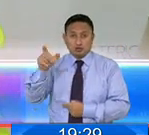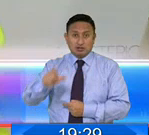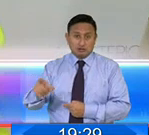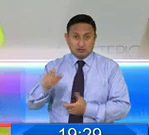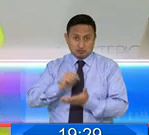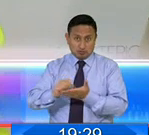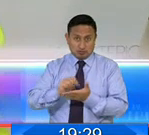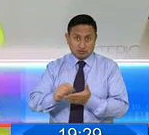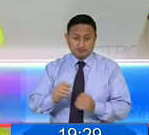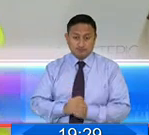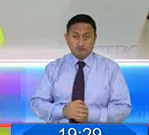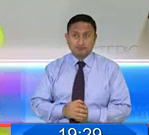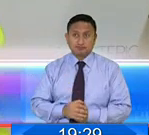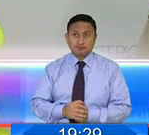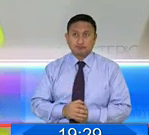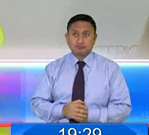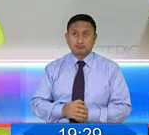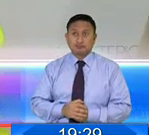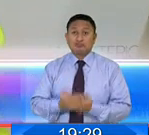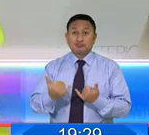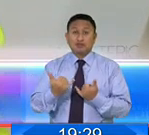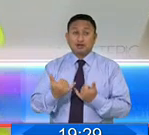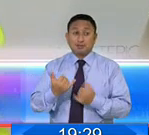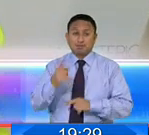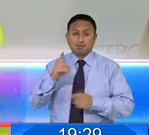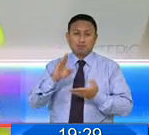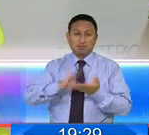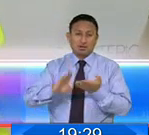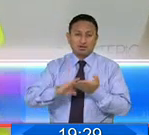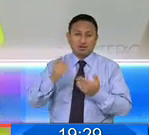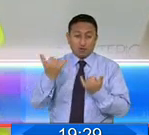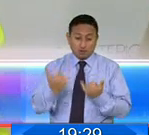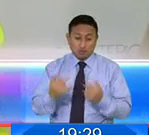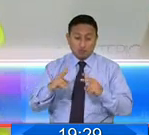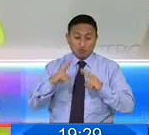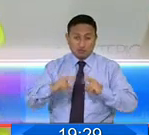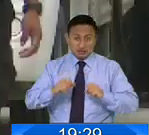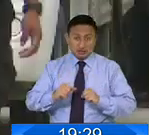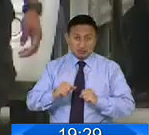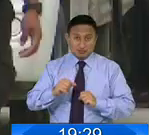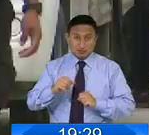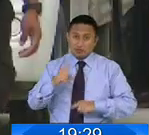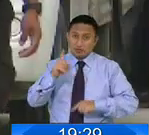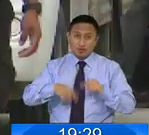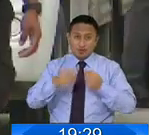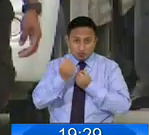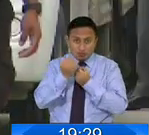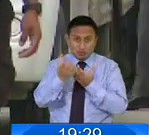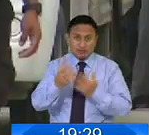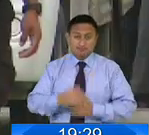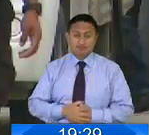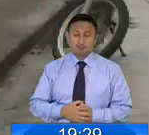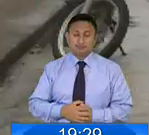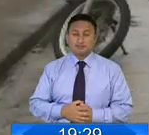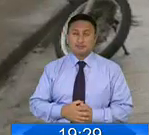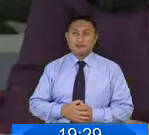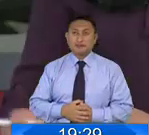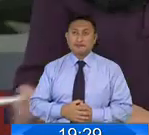hecho. Bueno, no le podría manifestar porque está en un proceso de investigación. Informó Jorge